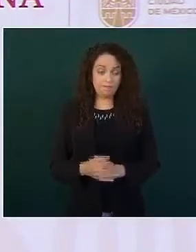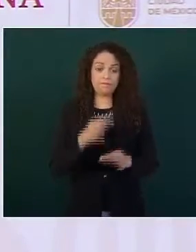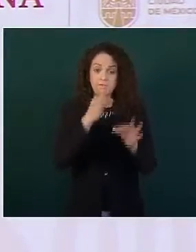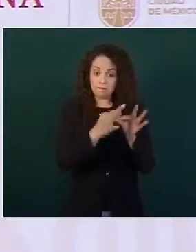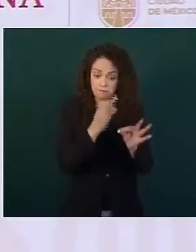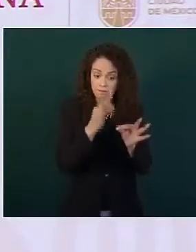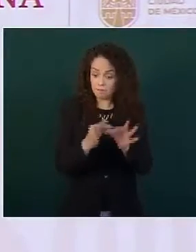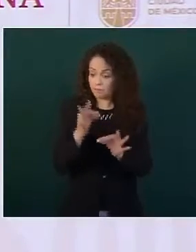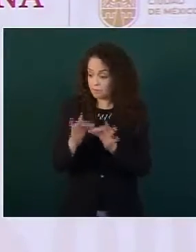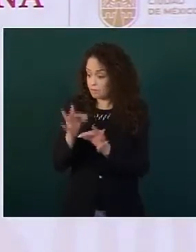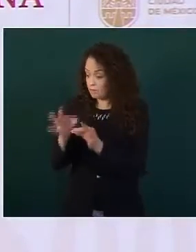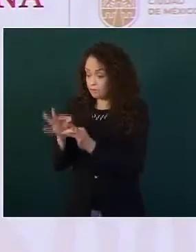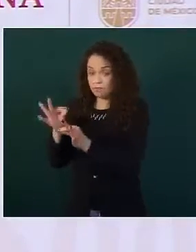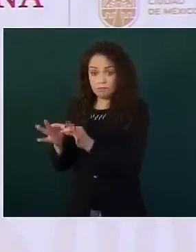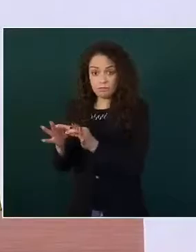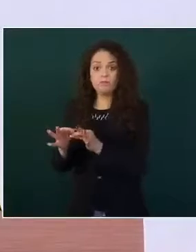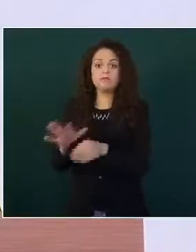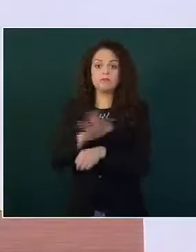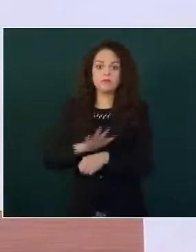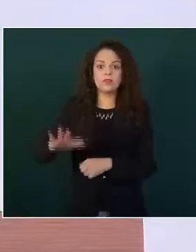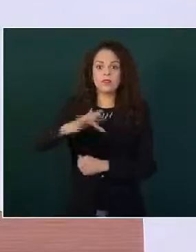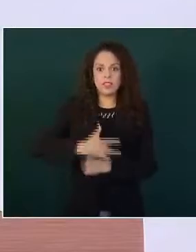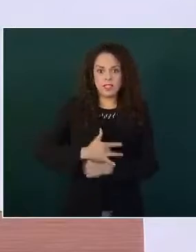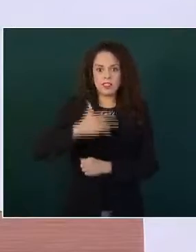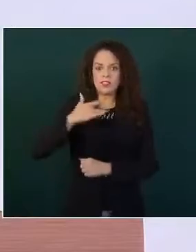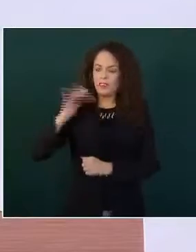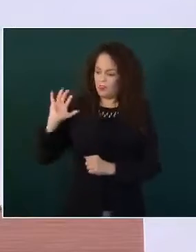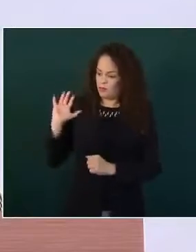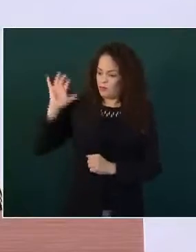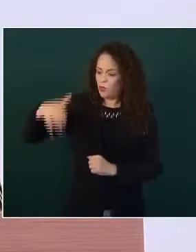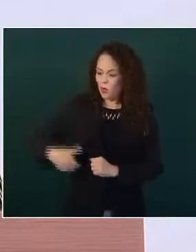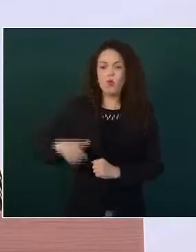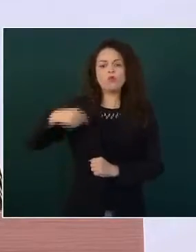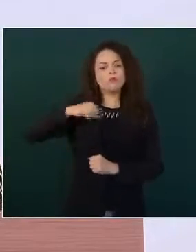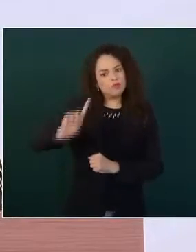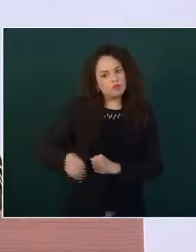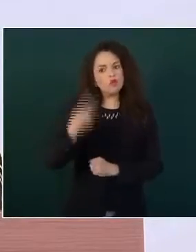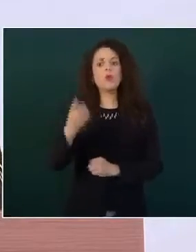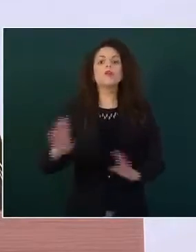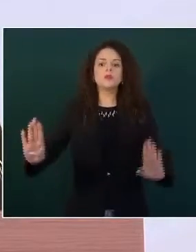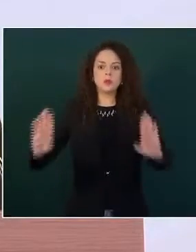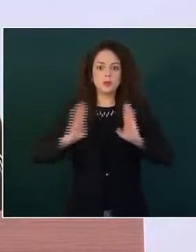deber reflejemos el orgullo de ser soldados del Ejército Mexicano.